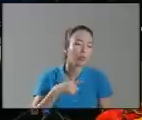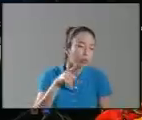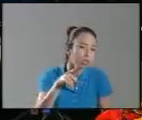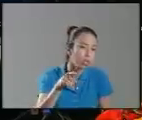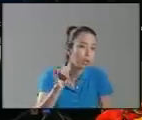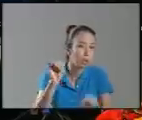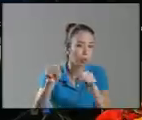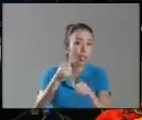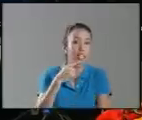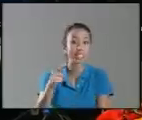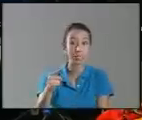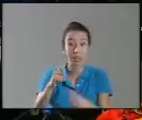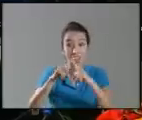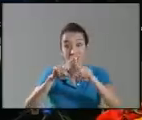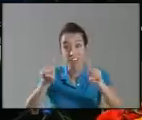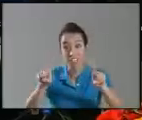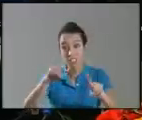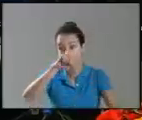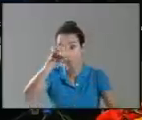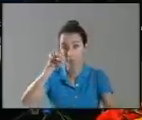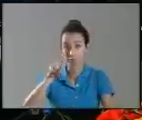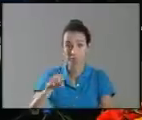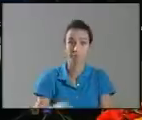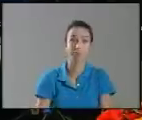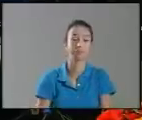Se oyó un rotundo no, pero